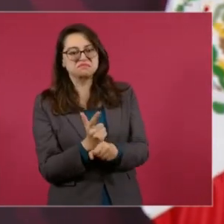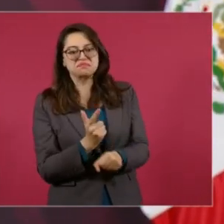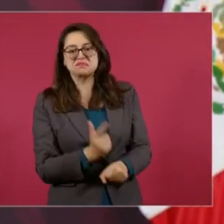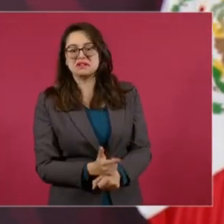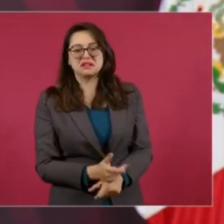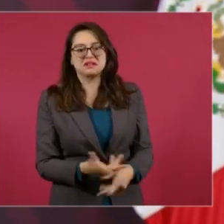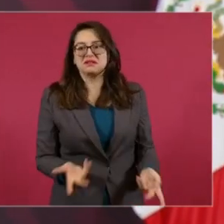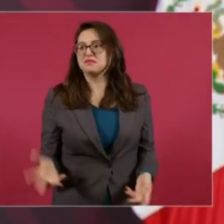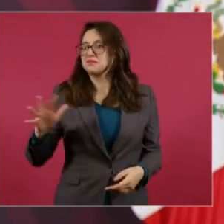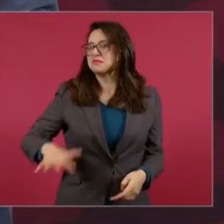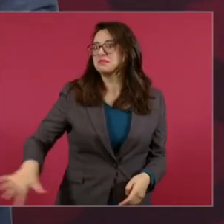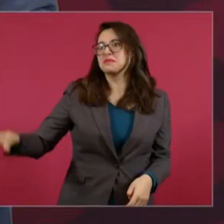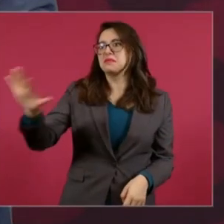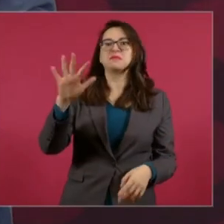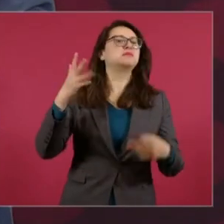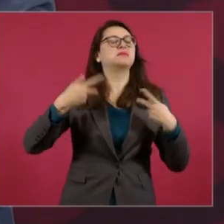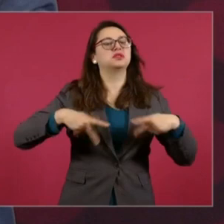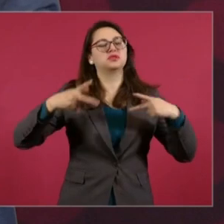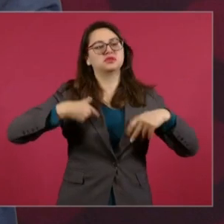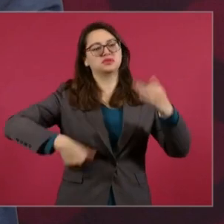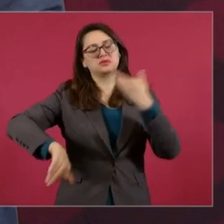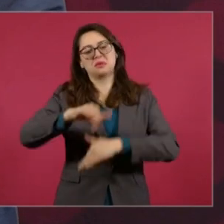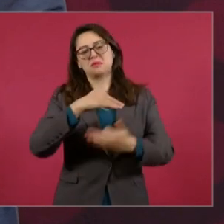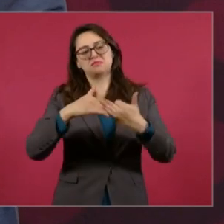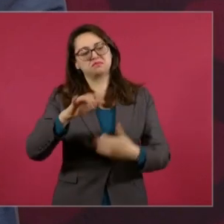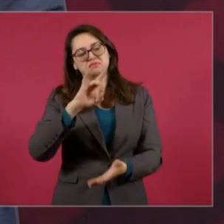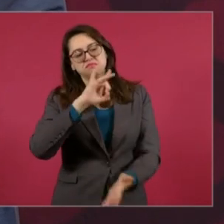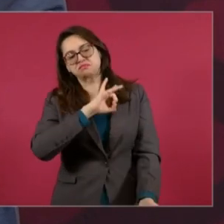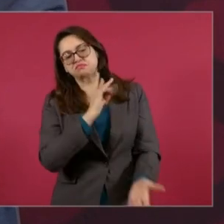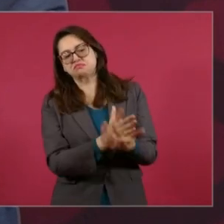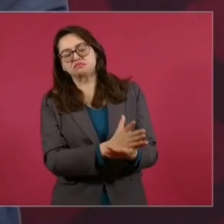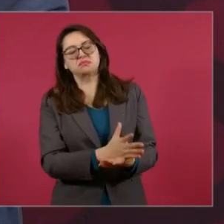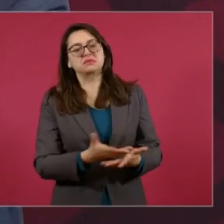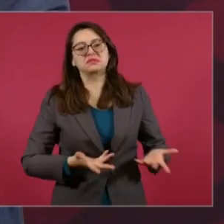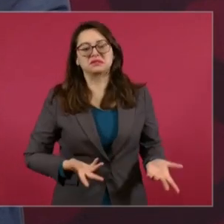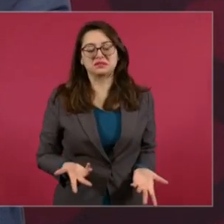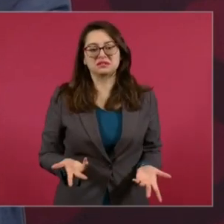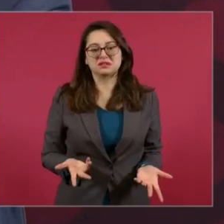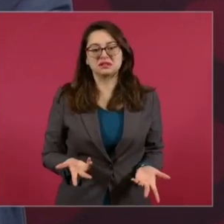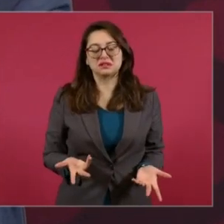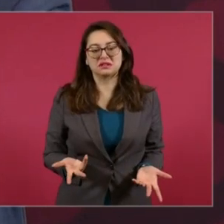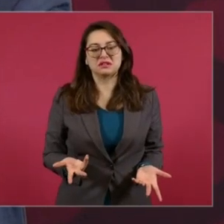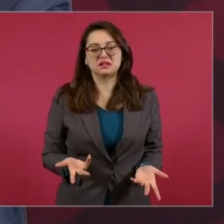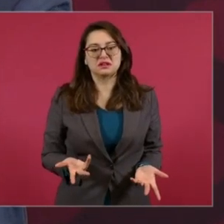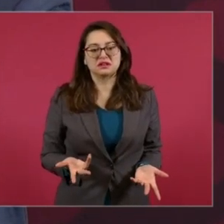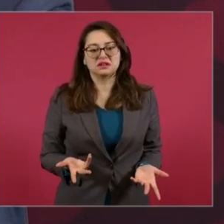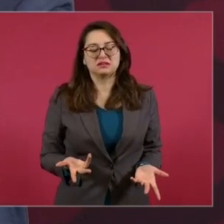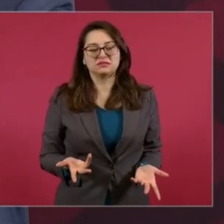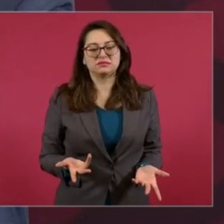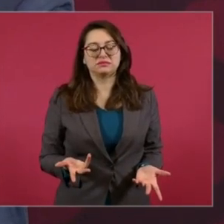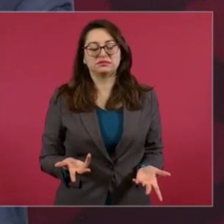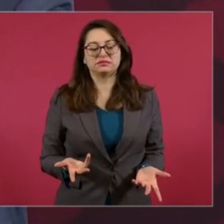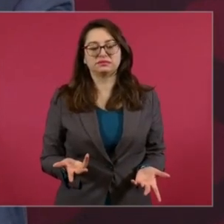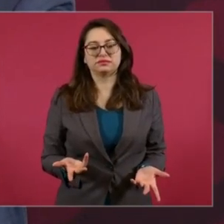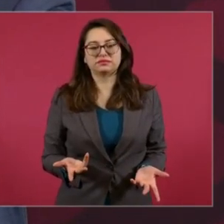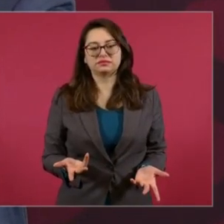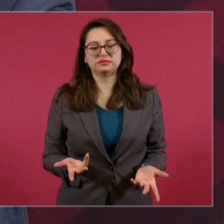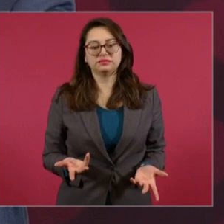no se los cree nadie, es puro cuento. Ahora que fue la